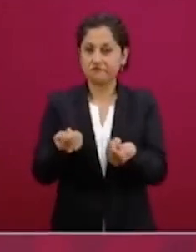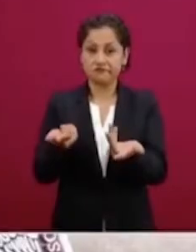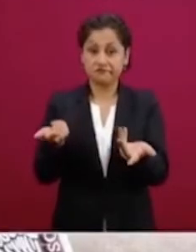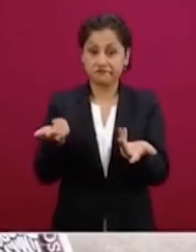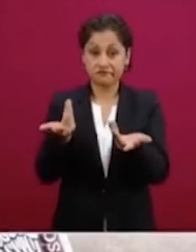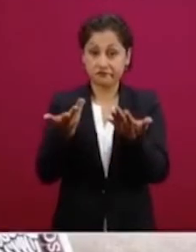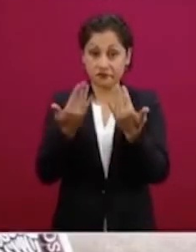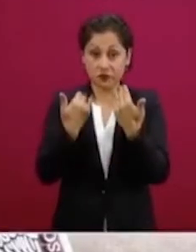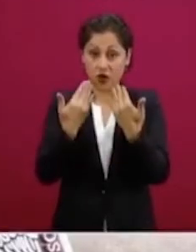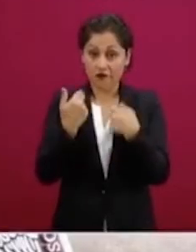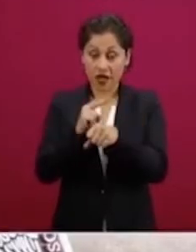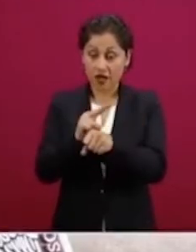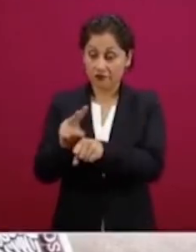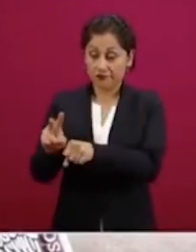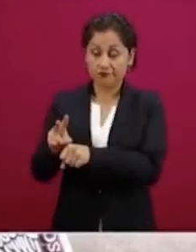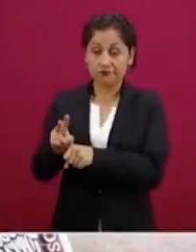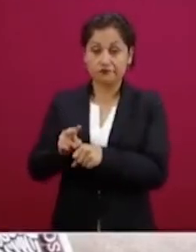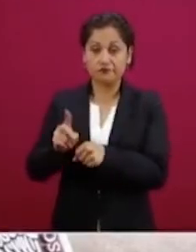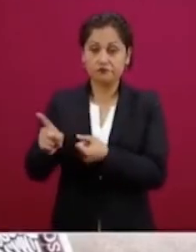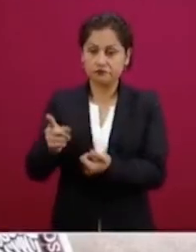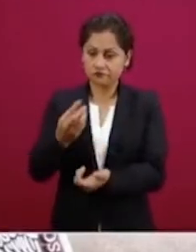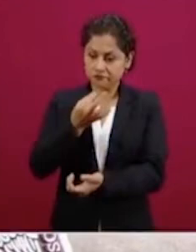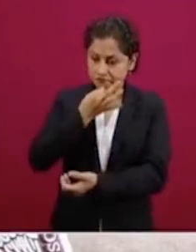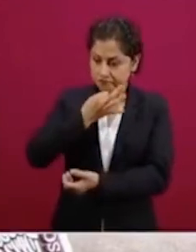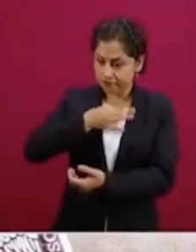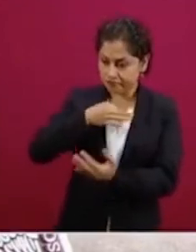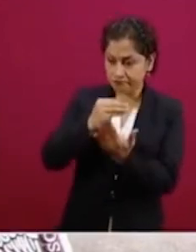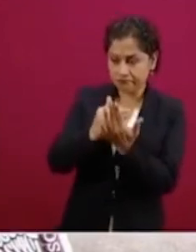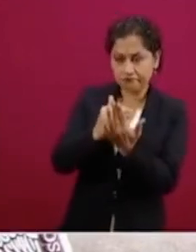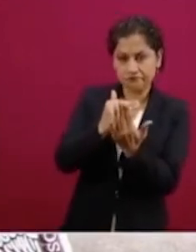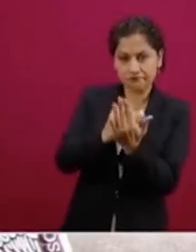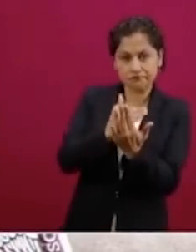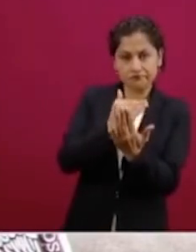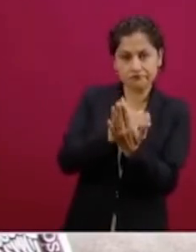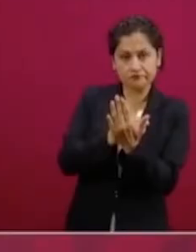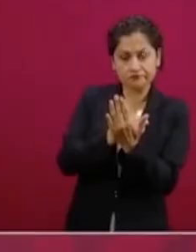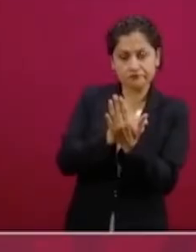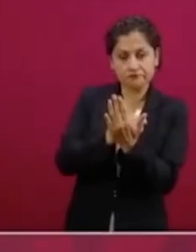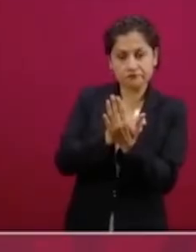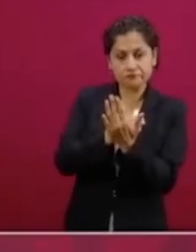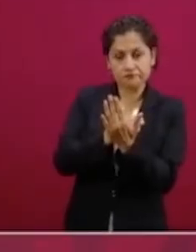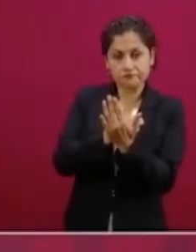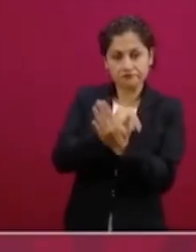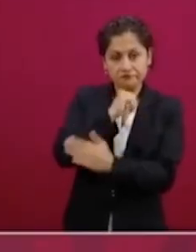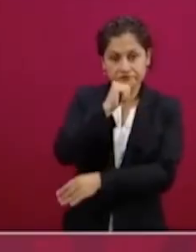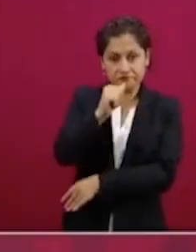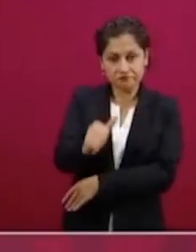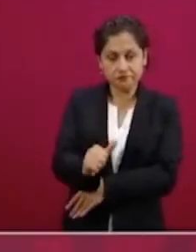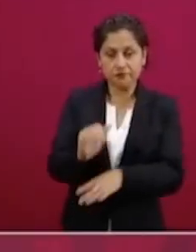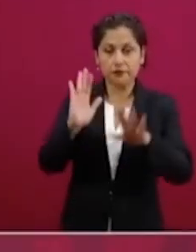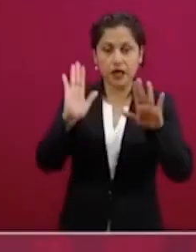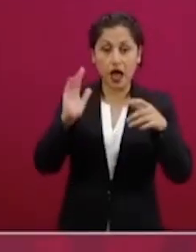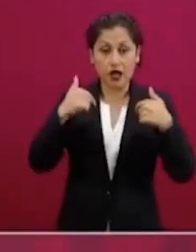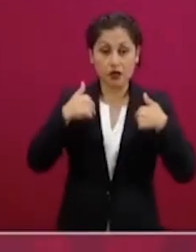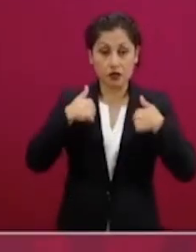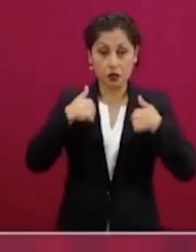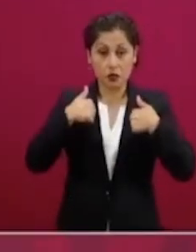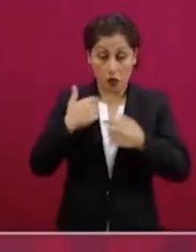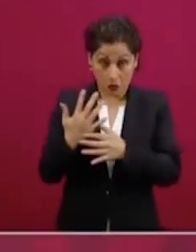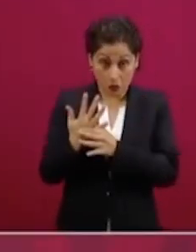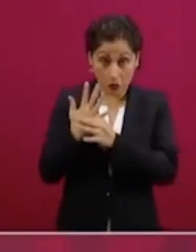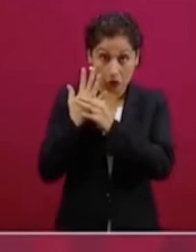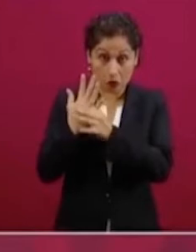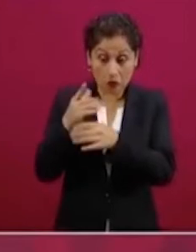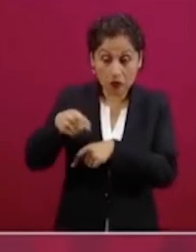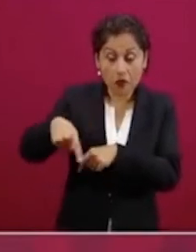sin rendición de cuentas. No estoy hablando de que había malversación de fondos en todos los